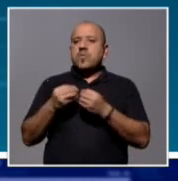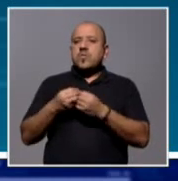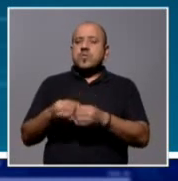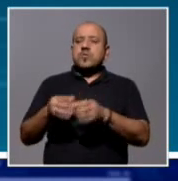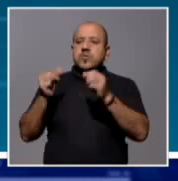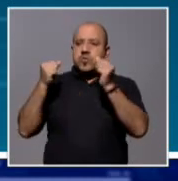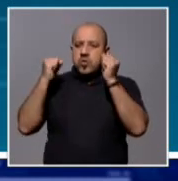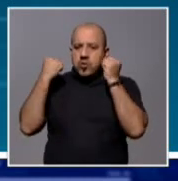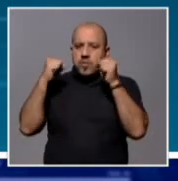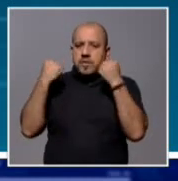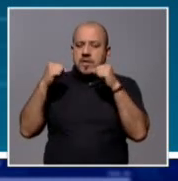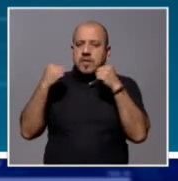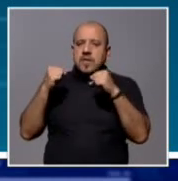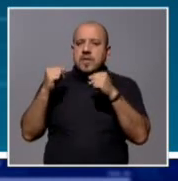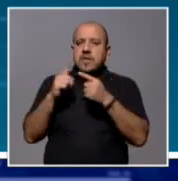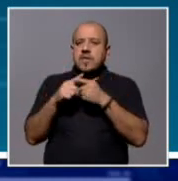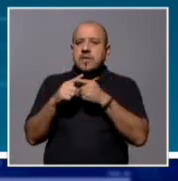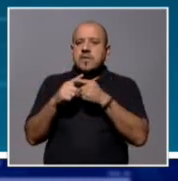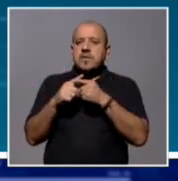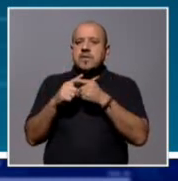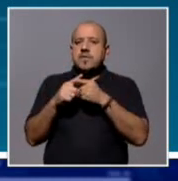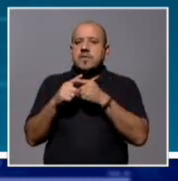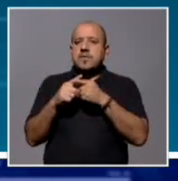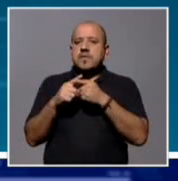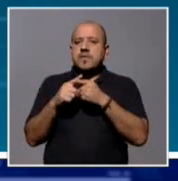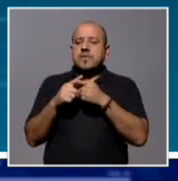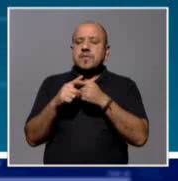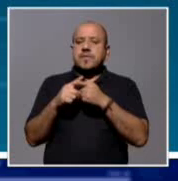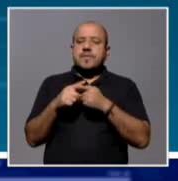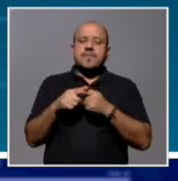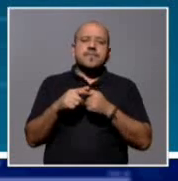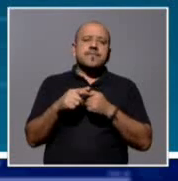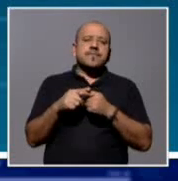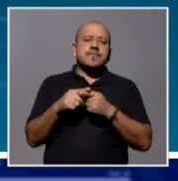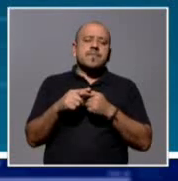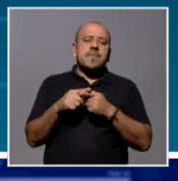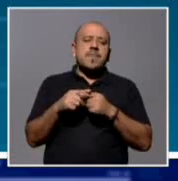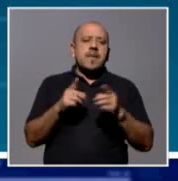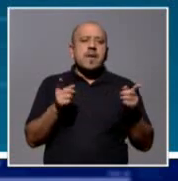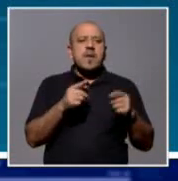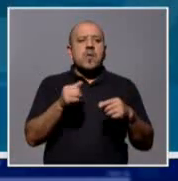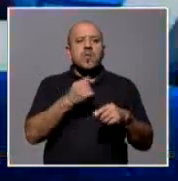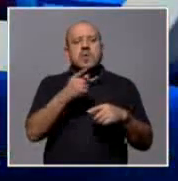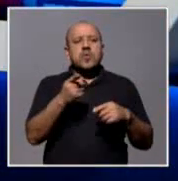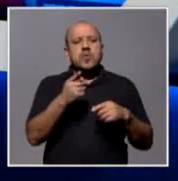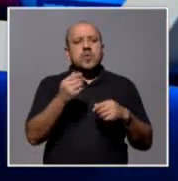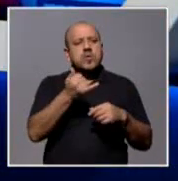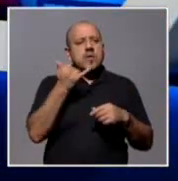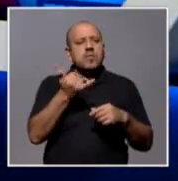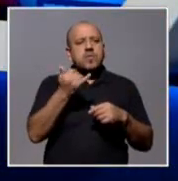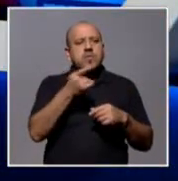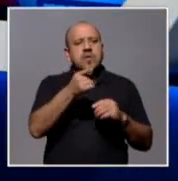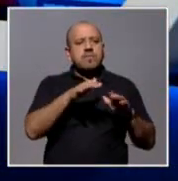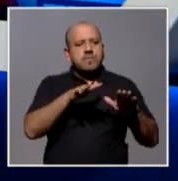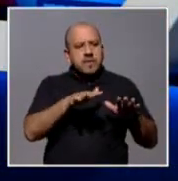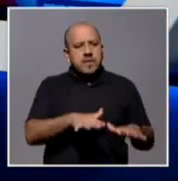están bajo sus normativas. Ahí está. Bueno, ¿cuánto tiempo estuvieron parados en